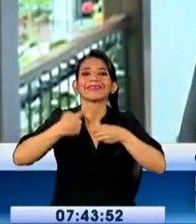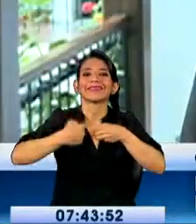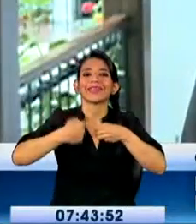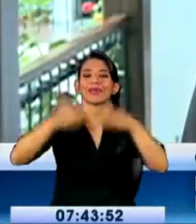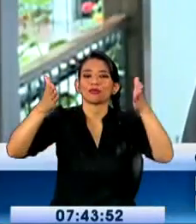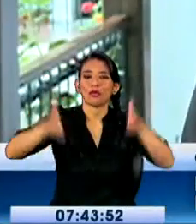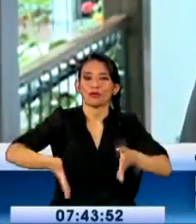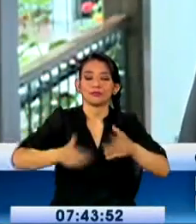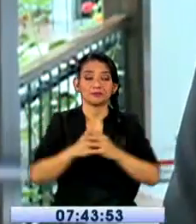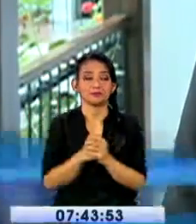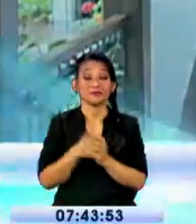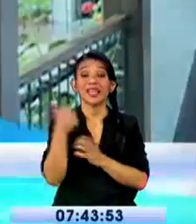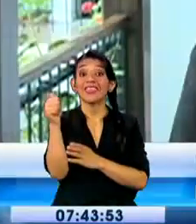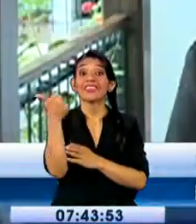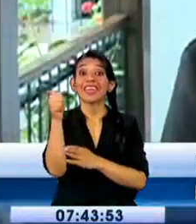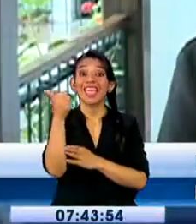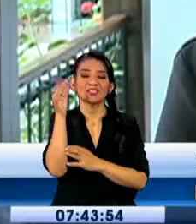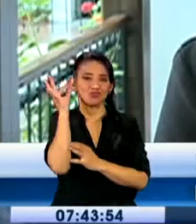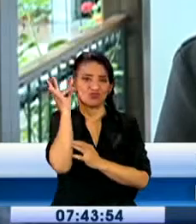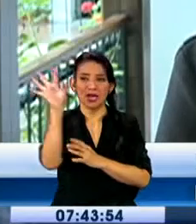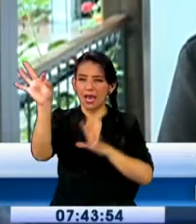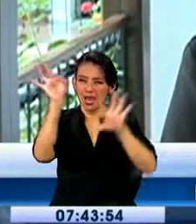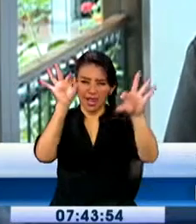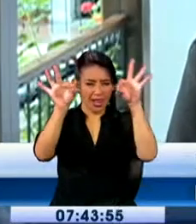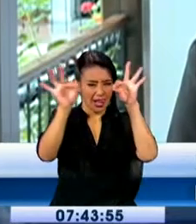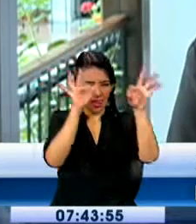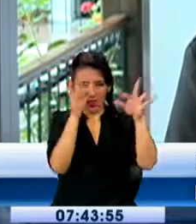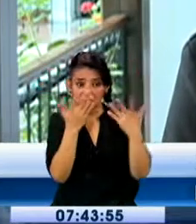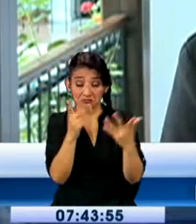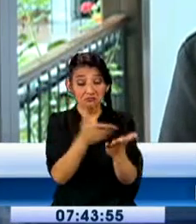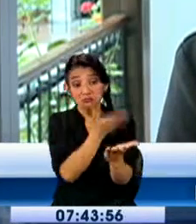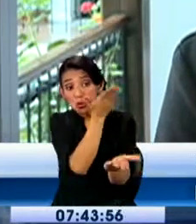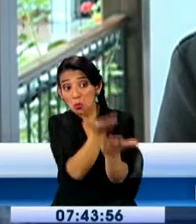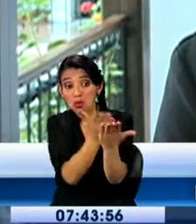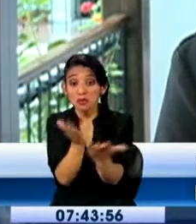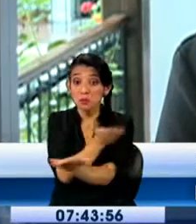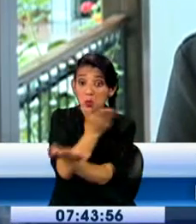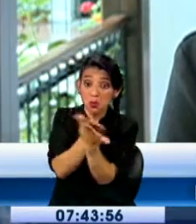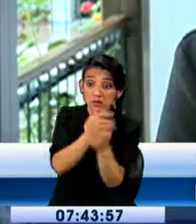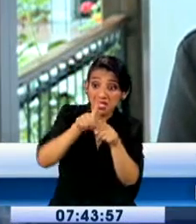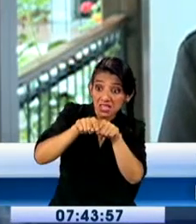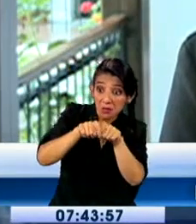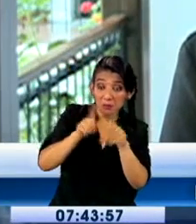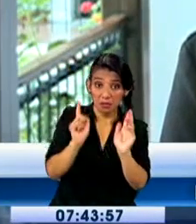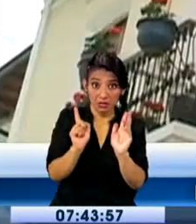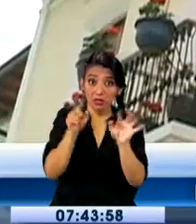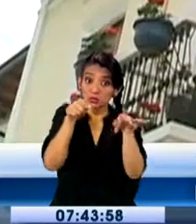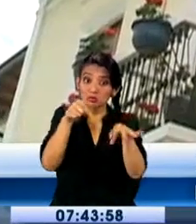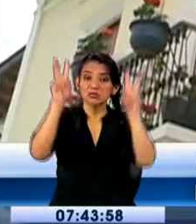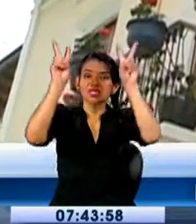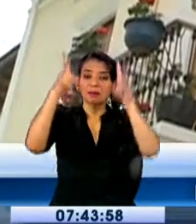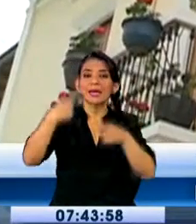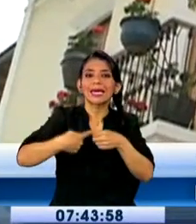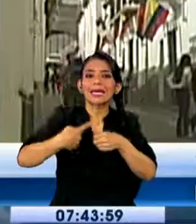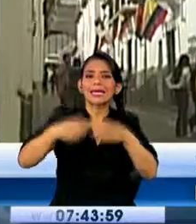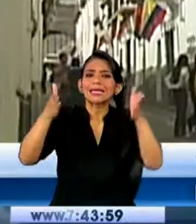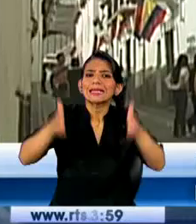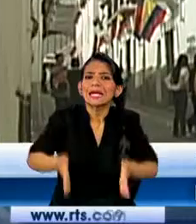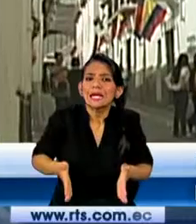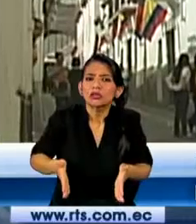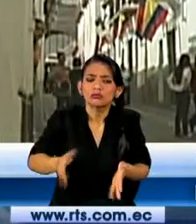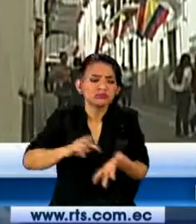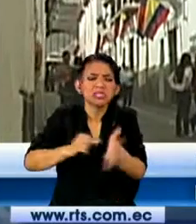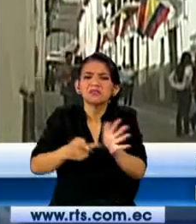Serán 10 las escogidas, nosotros daremos un casting en base a las propuestas que las chicas hagan sobre la quitenidad, que tiene que ver sobre todo con